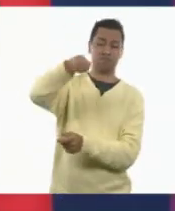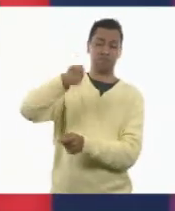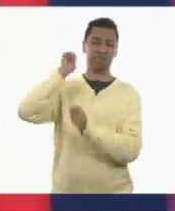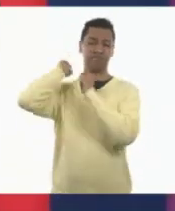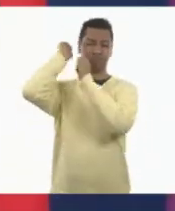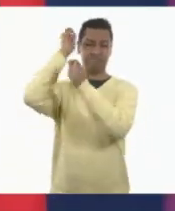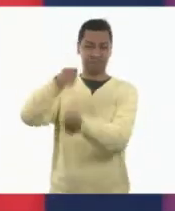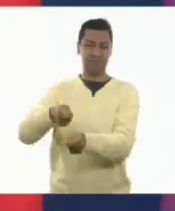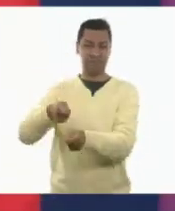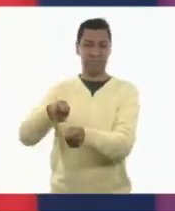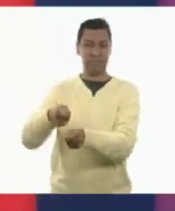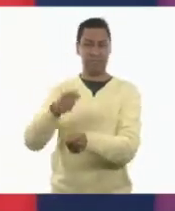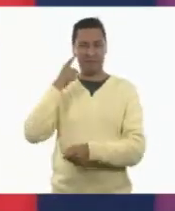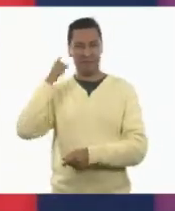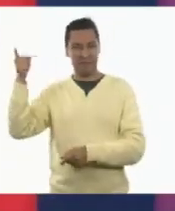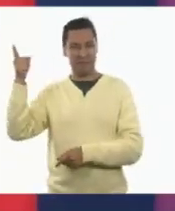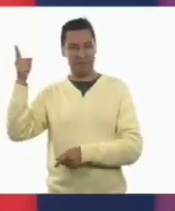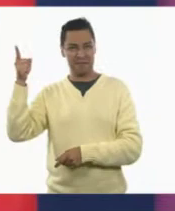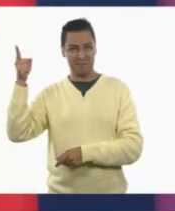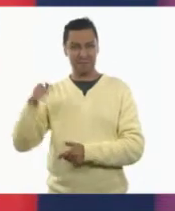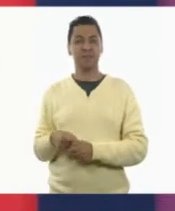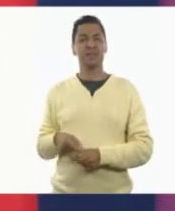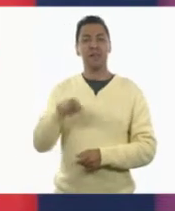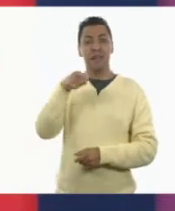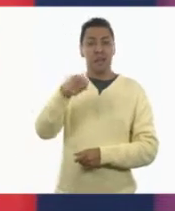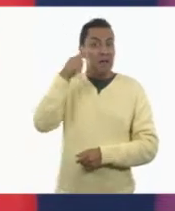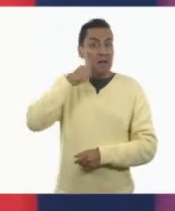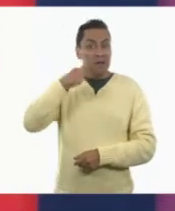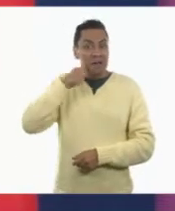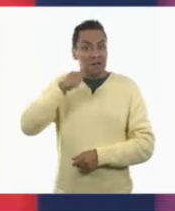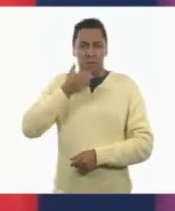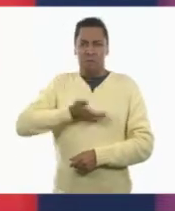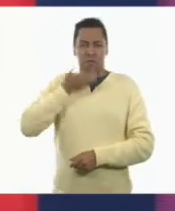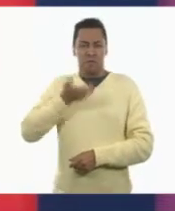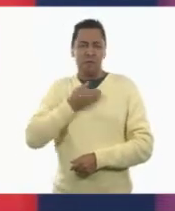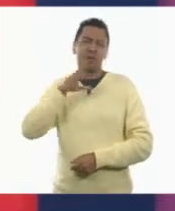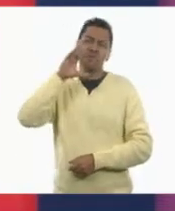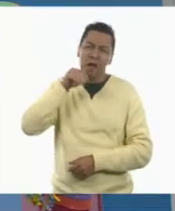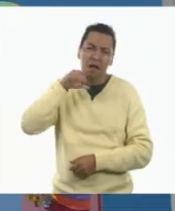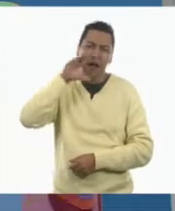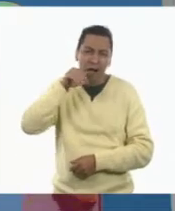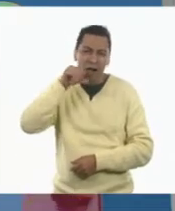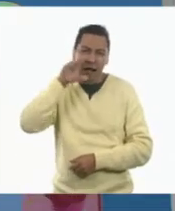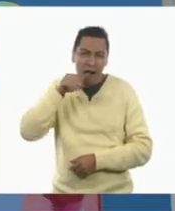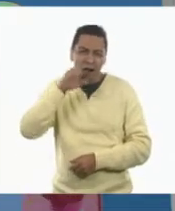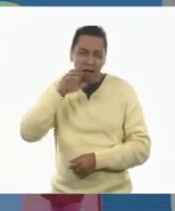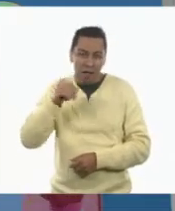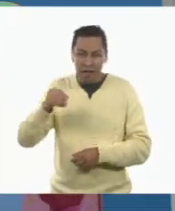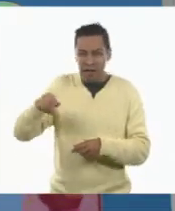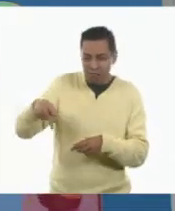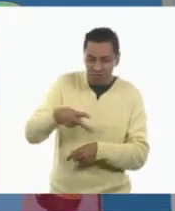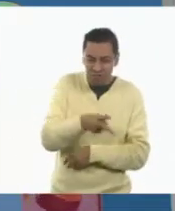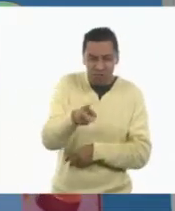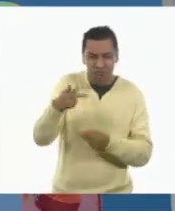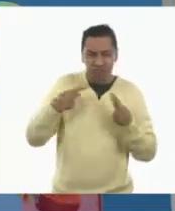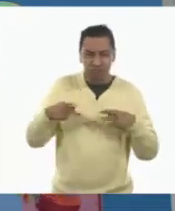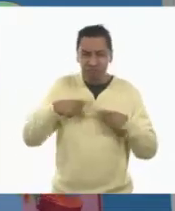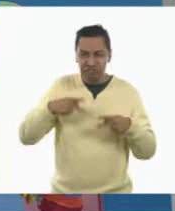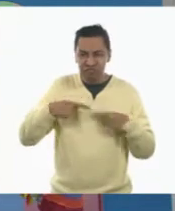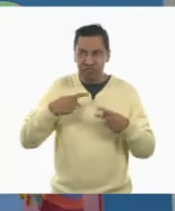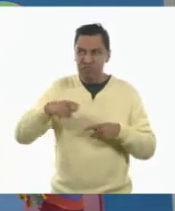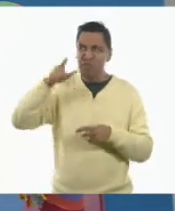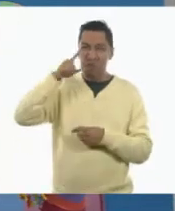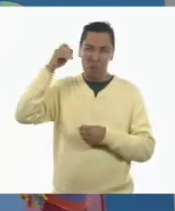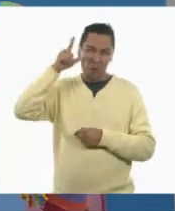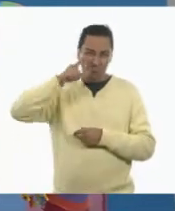que siempre hablaba en todas las veladas al claro de luna. Solía decir a los demás peces, engallada y estirando